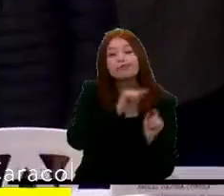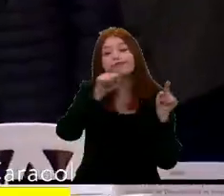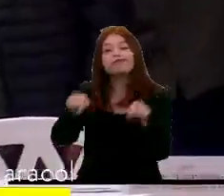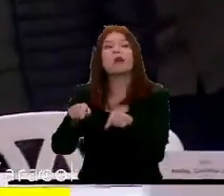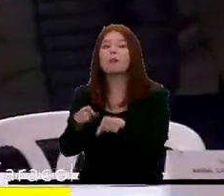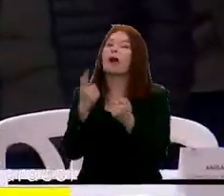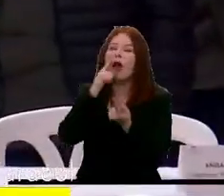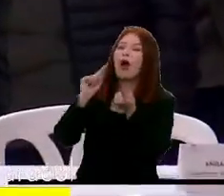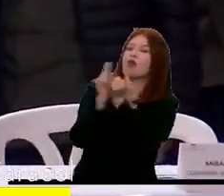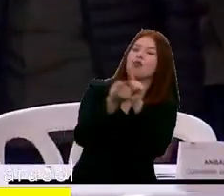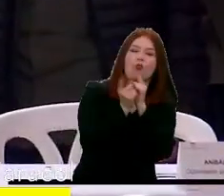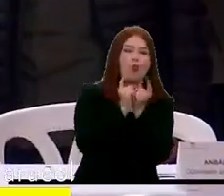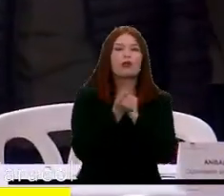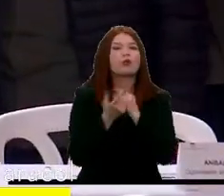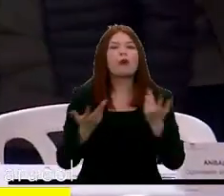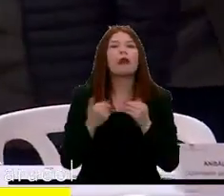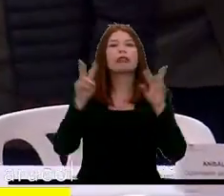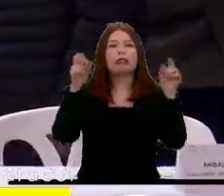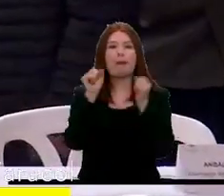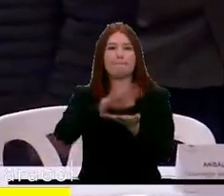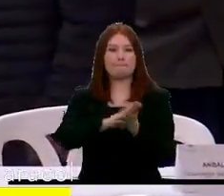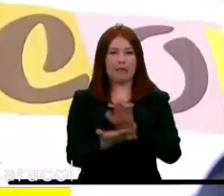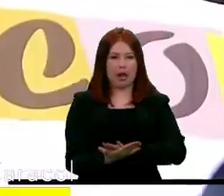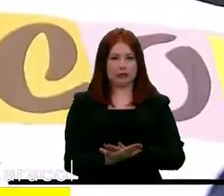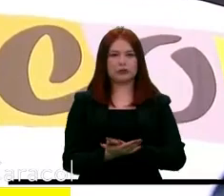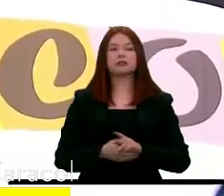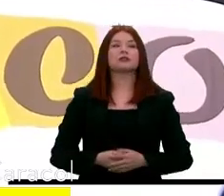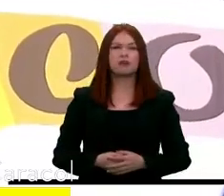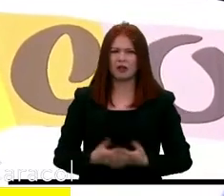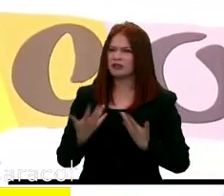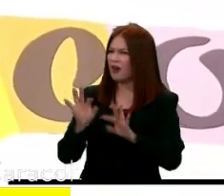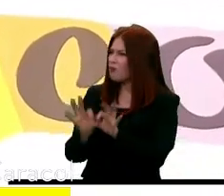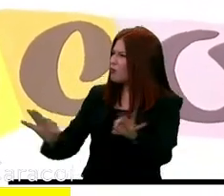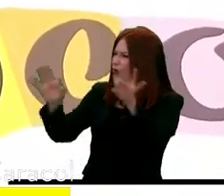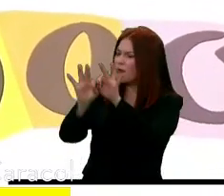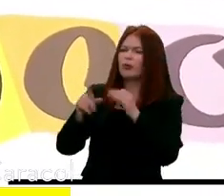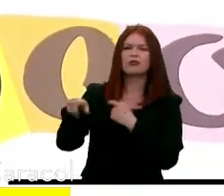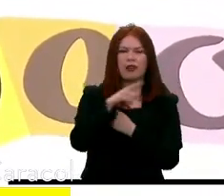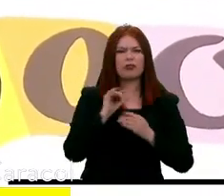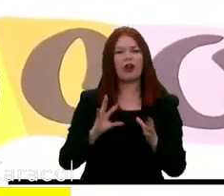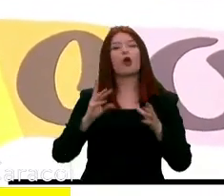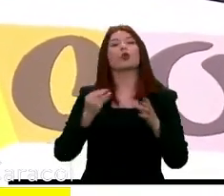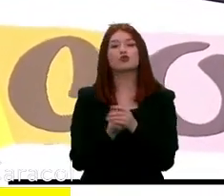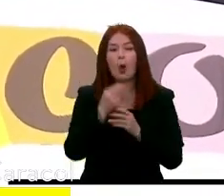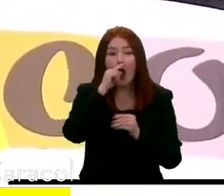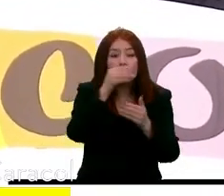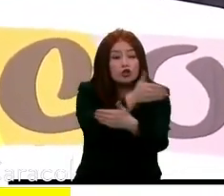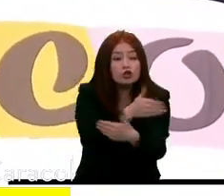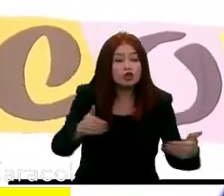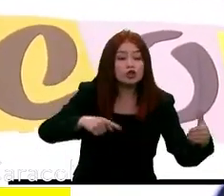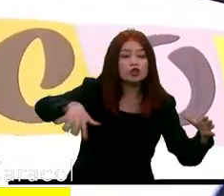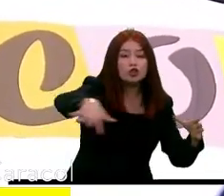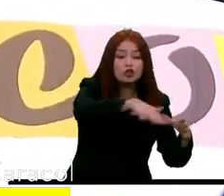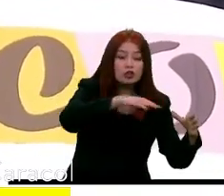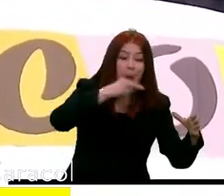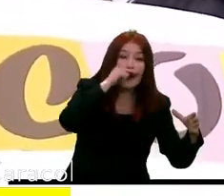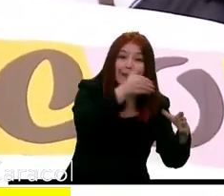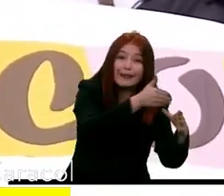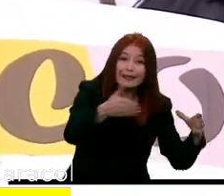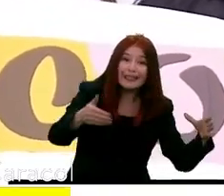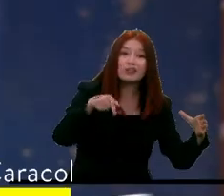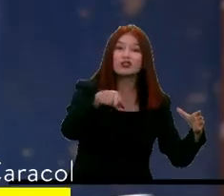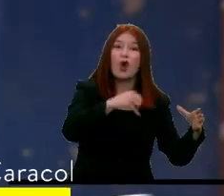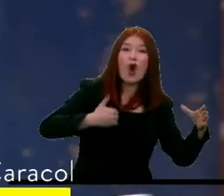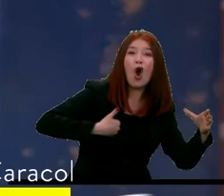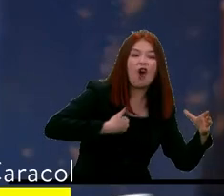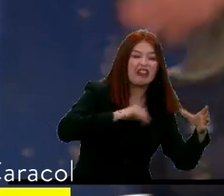el presidente fue la paz. Para nosotros la inclusión de los jóvenes y de los niños en el conflicto y las amenazas a nosotros los líderes y